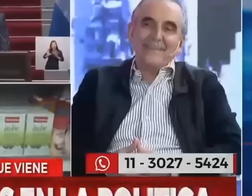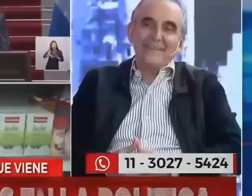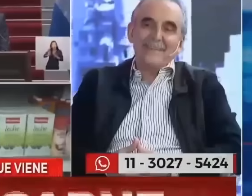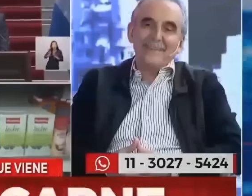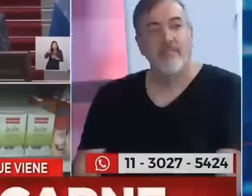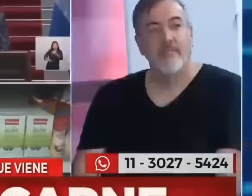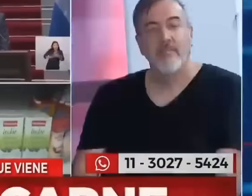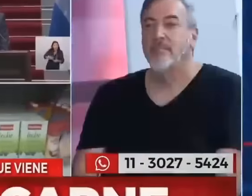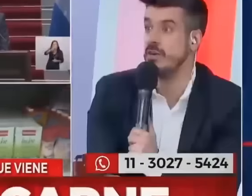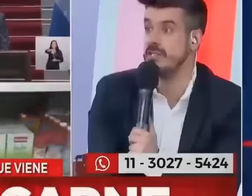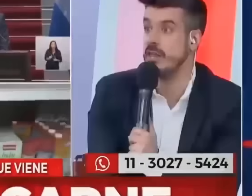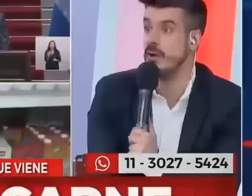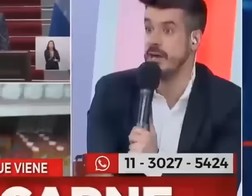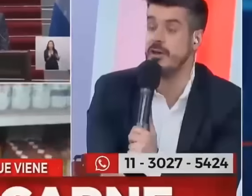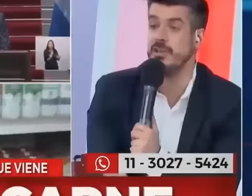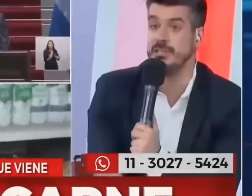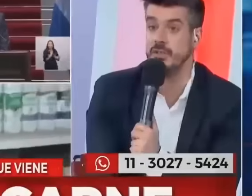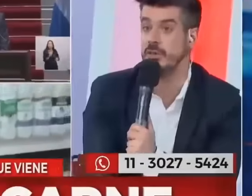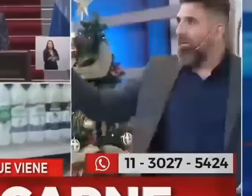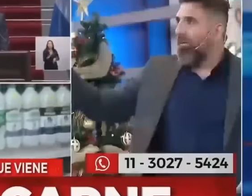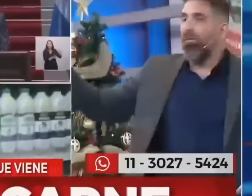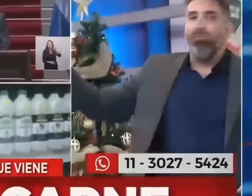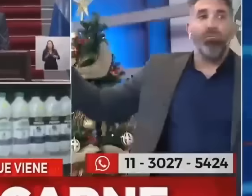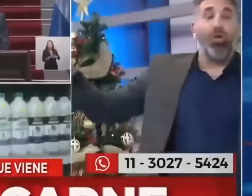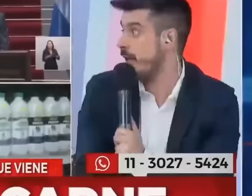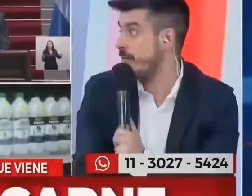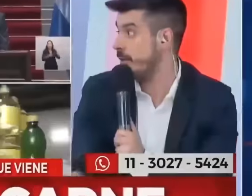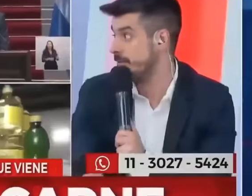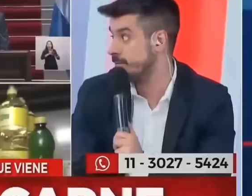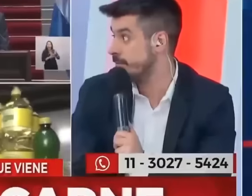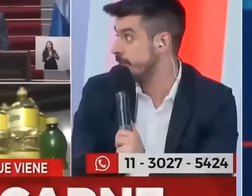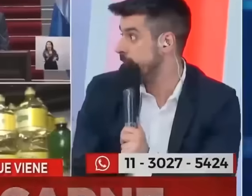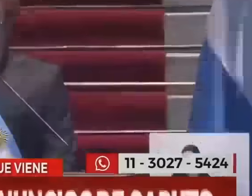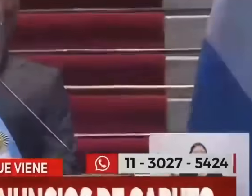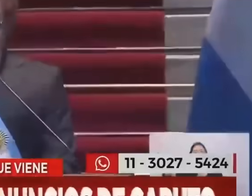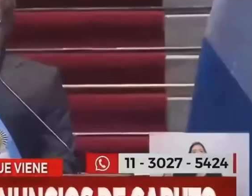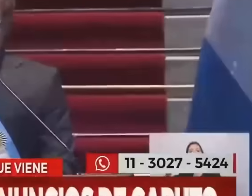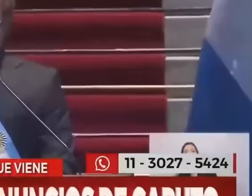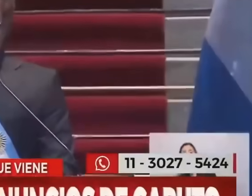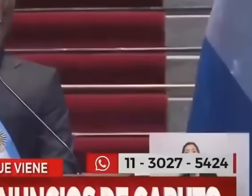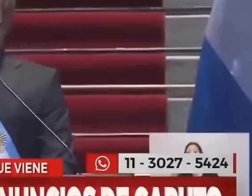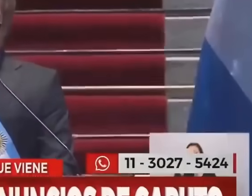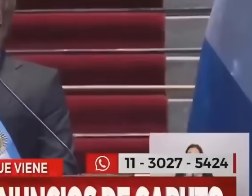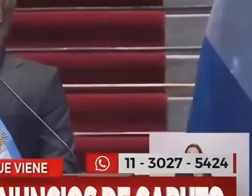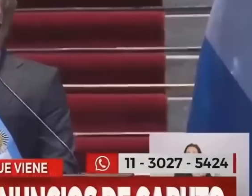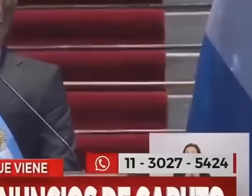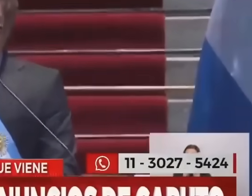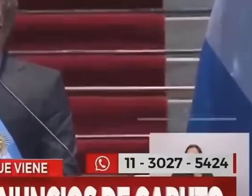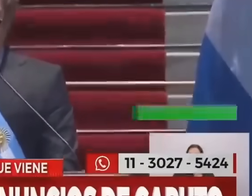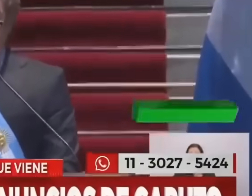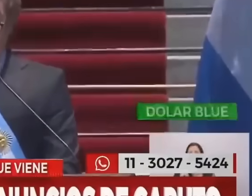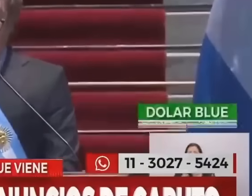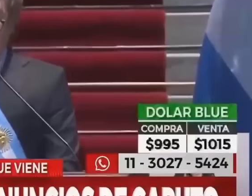con el macrismo los primeros meses que no quisieron hacer que no quisieron hacer shock y quisier hacer pero eso no es mi ley mi ley vino porque un